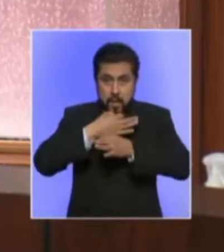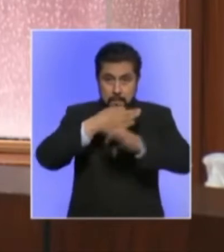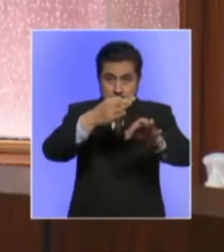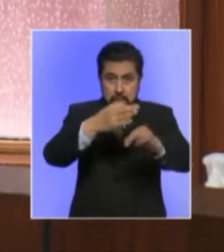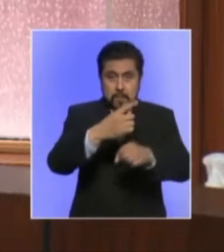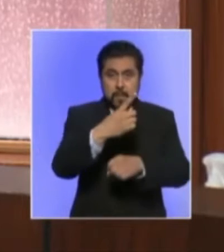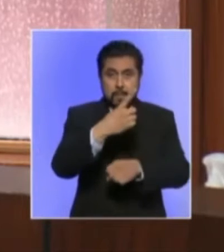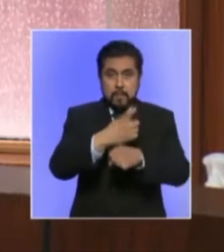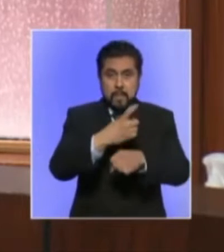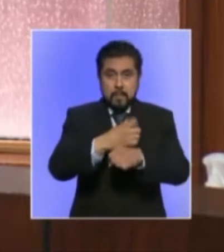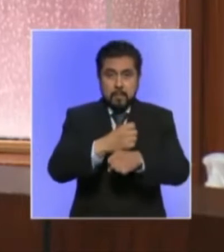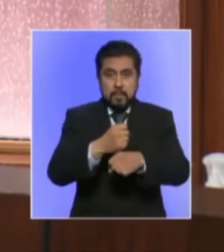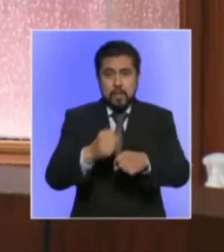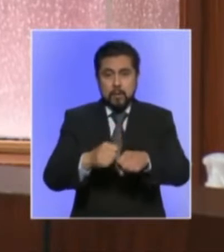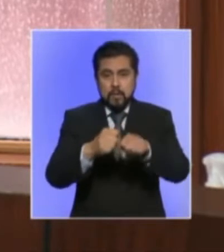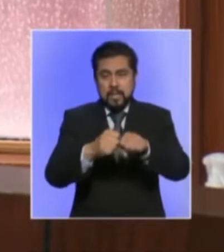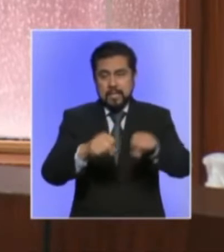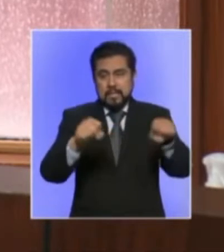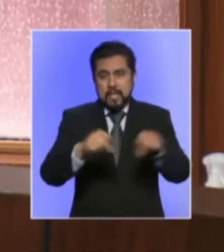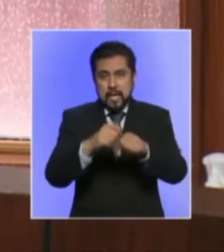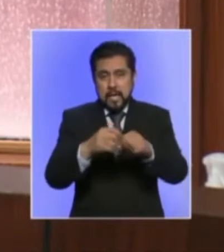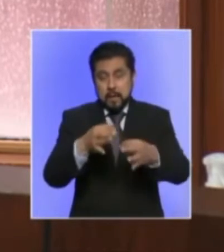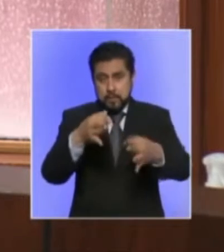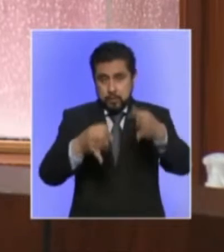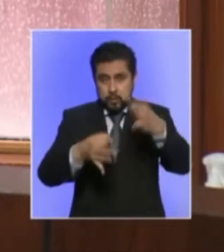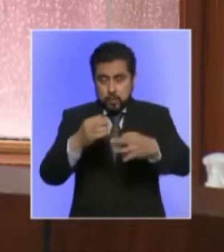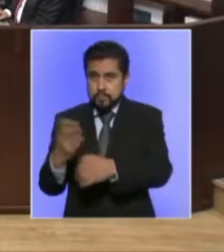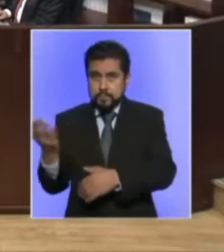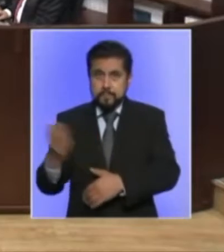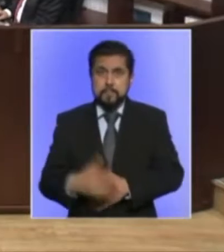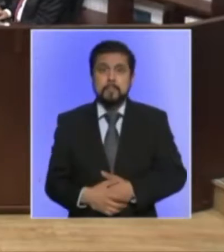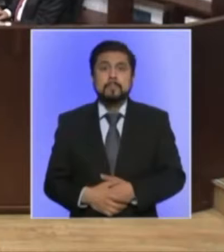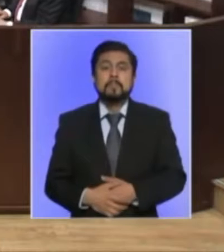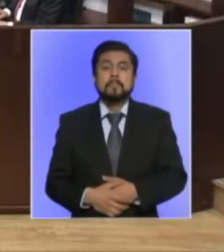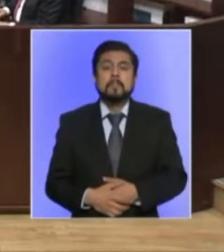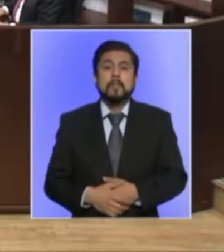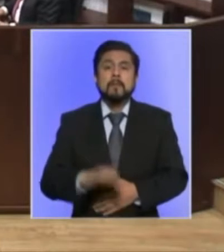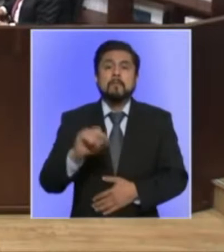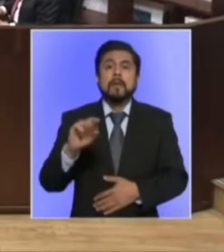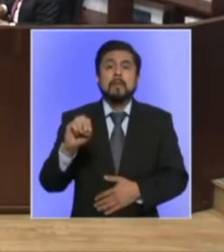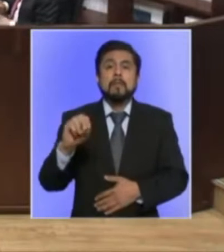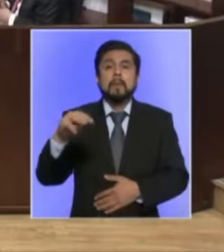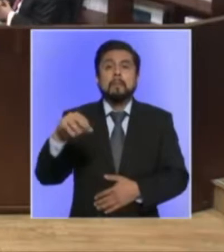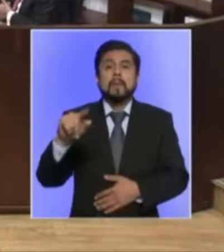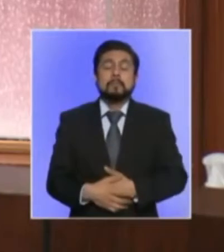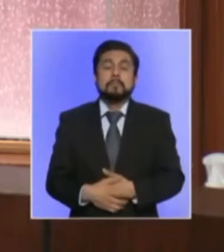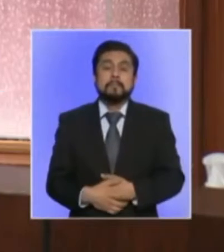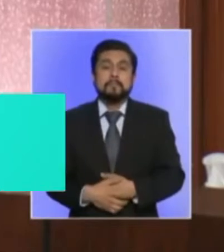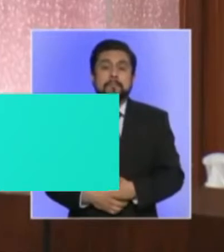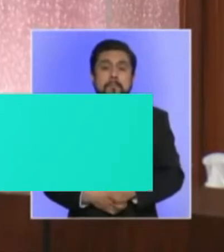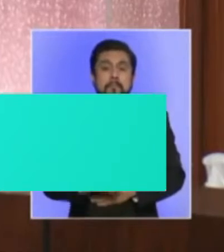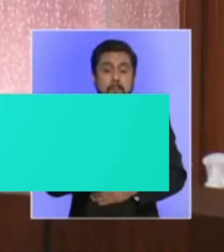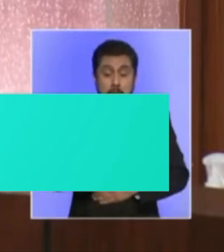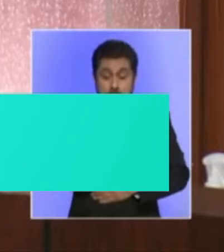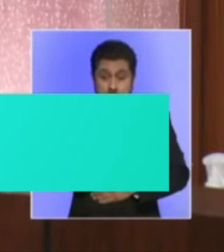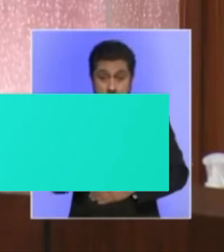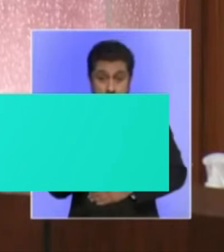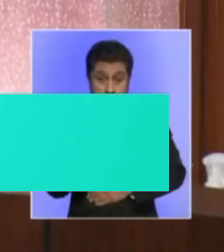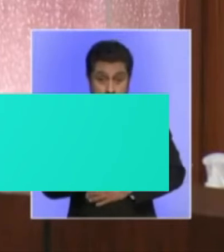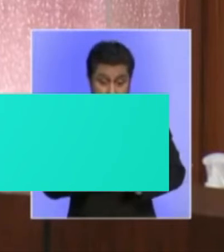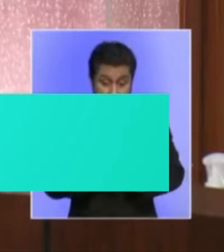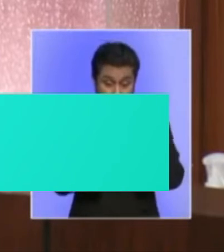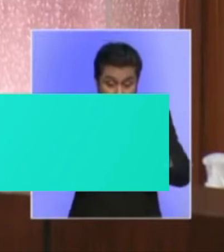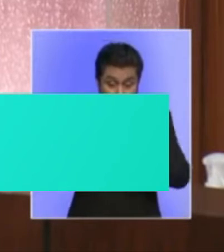104 votos restantes corresponden a votos nulos lo que representa el 1.70 por ciento como resultado de esta participación